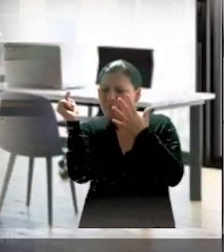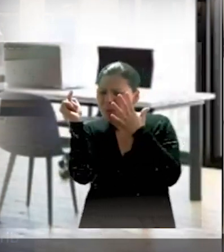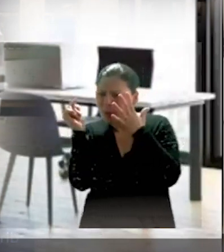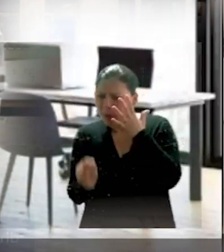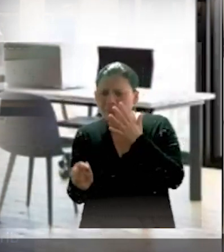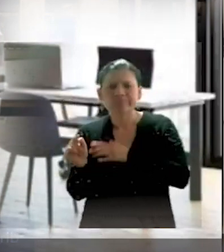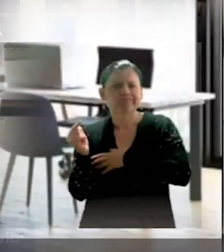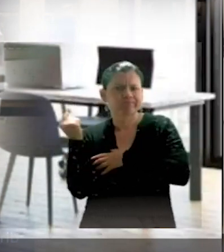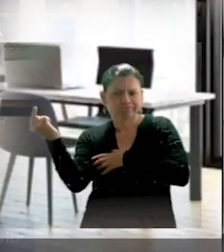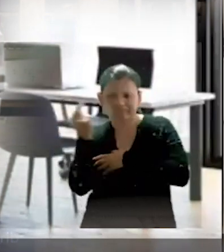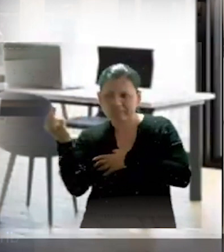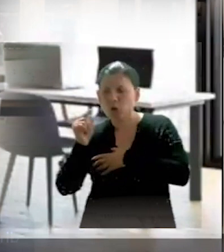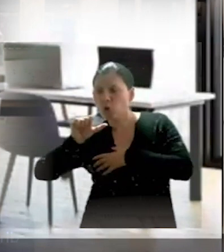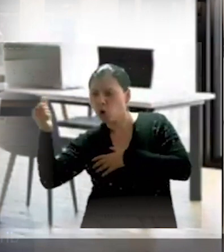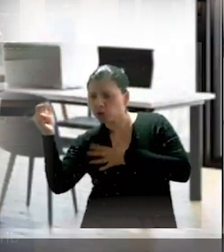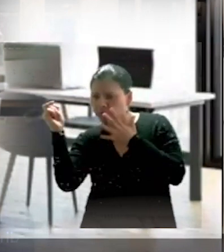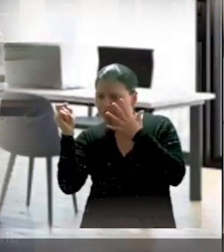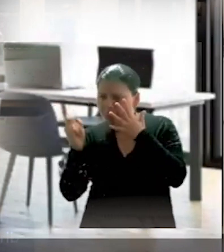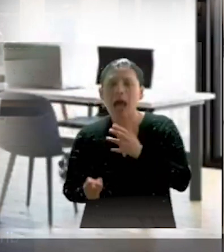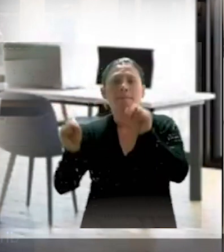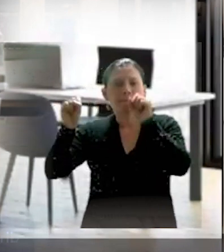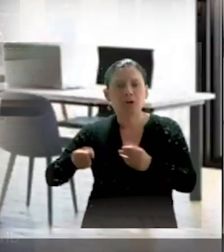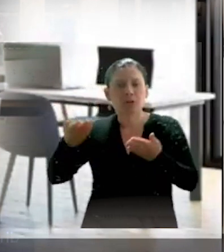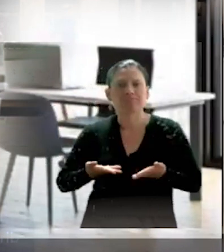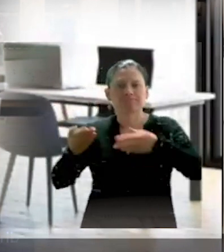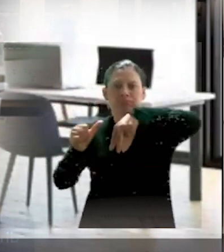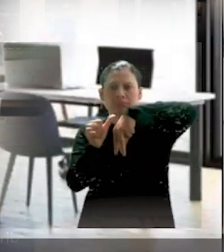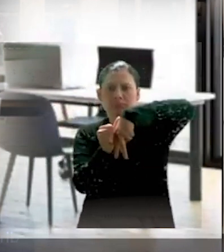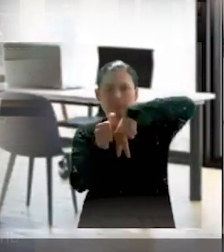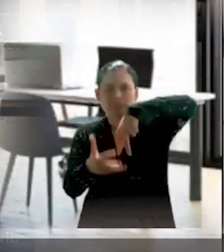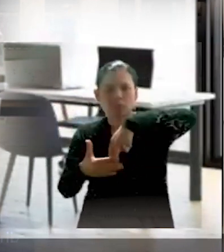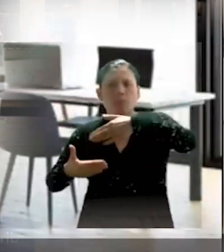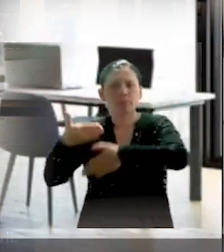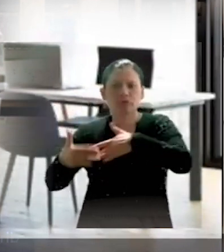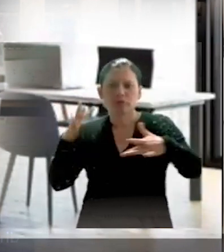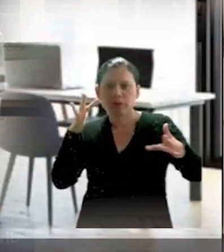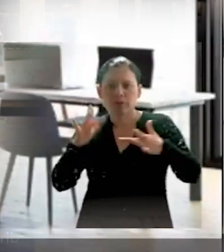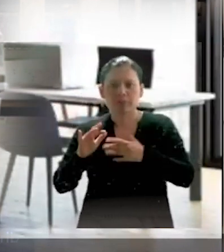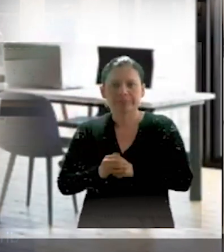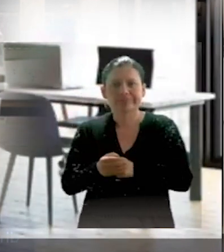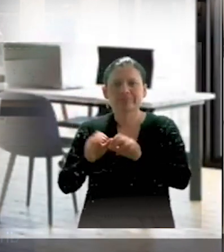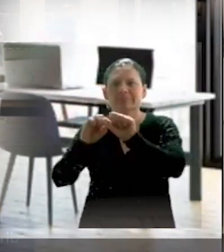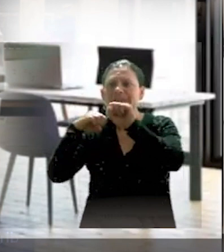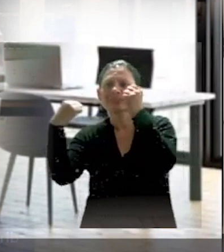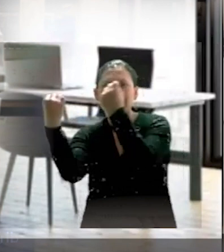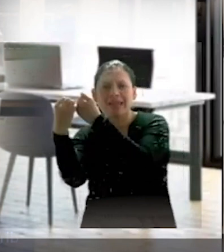y extraordinarios para poder interponer una acción de tutela por vía de hecho en las sentencias de tribunales administrativos.